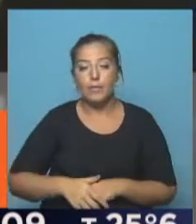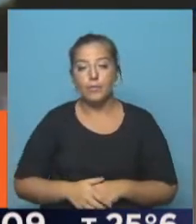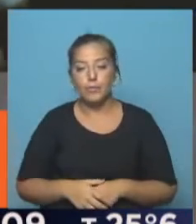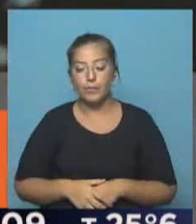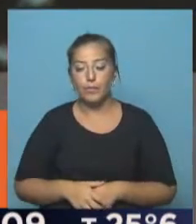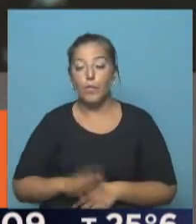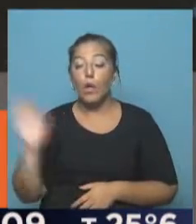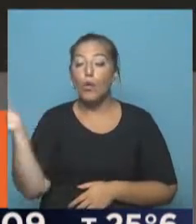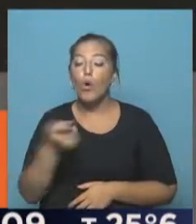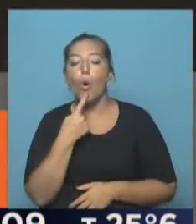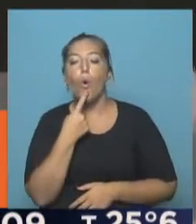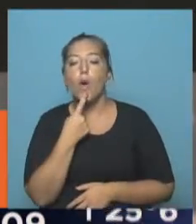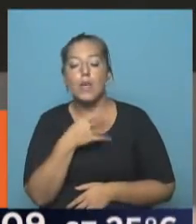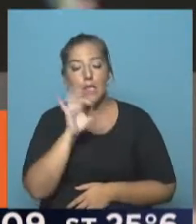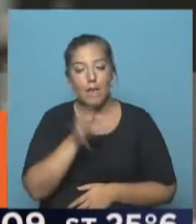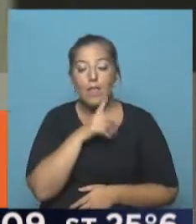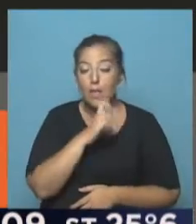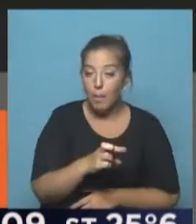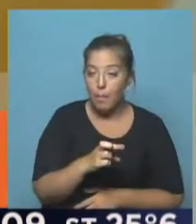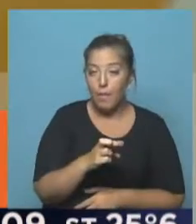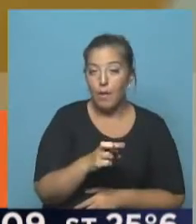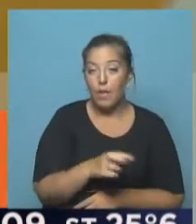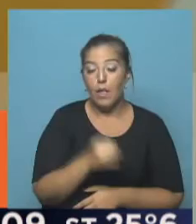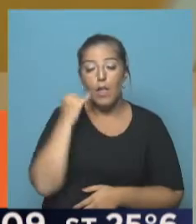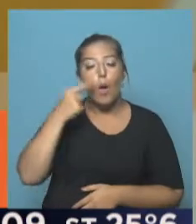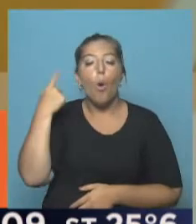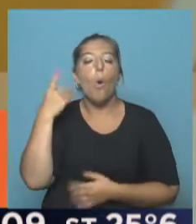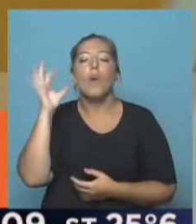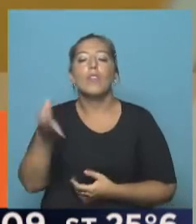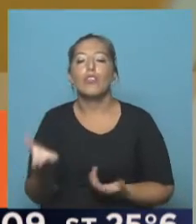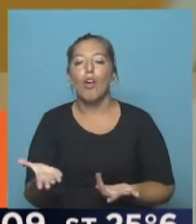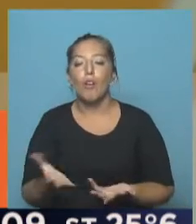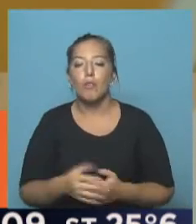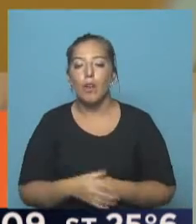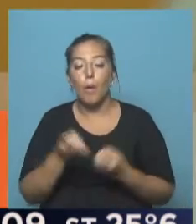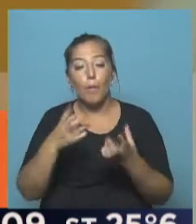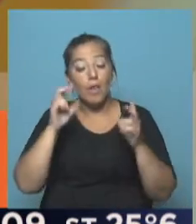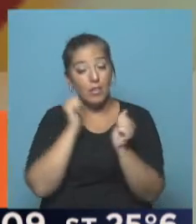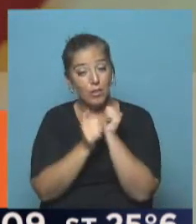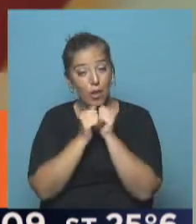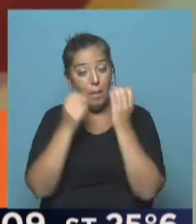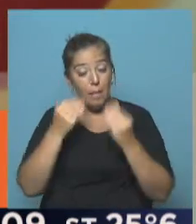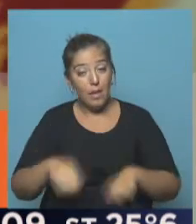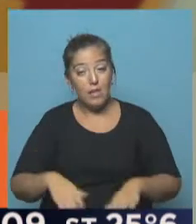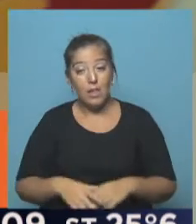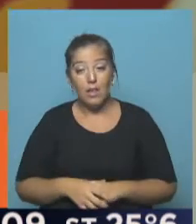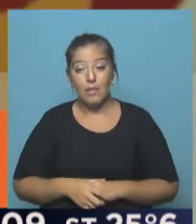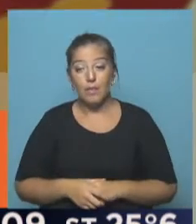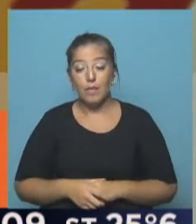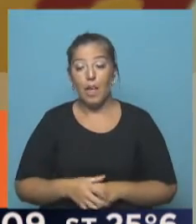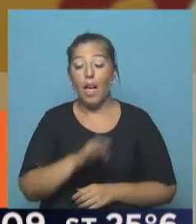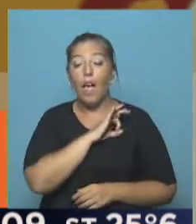el mundo empieza a preguntarse, ¿lo sabía Trump? ¿Y desde cuándo lo sabía Trump? Porque esta historia en realidad empieza ya en el